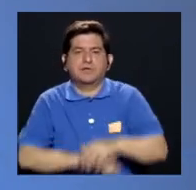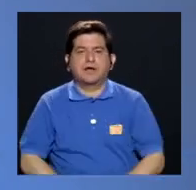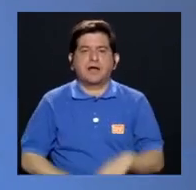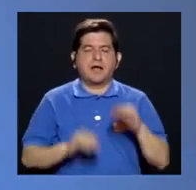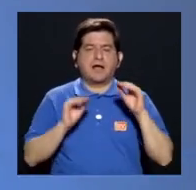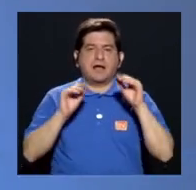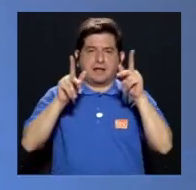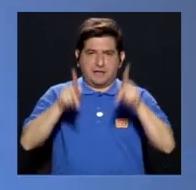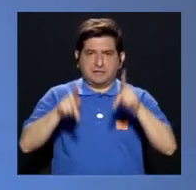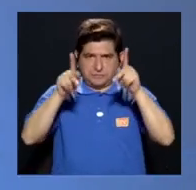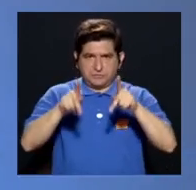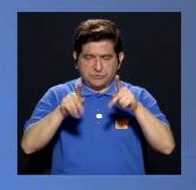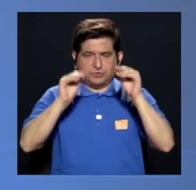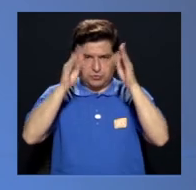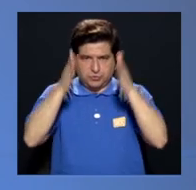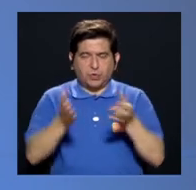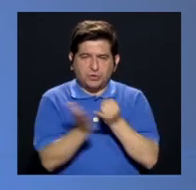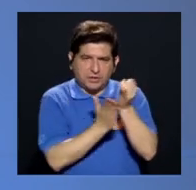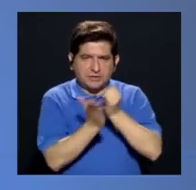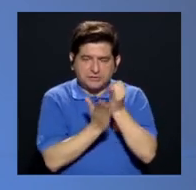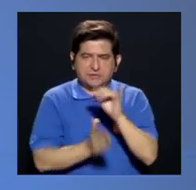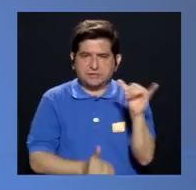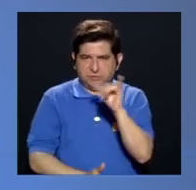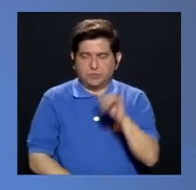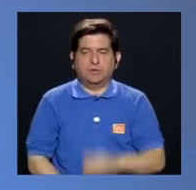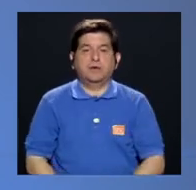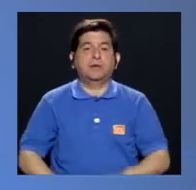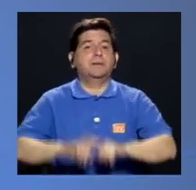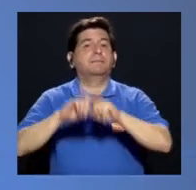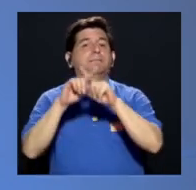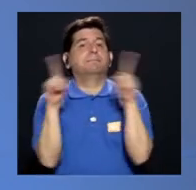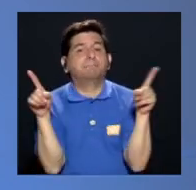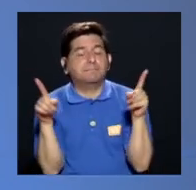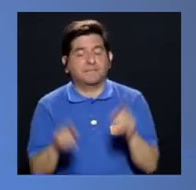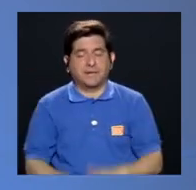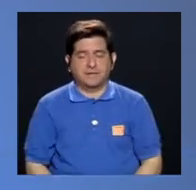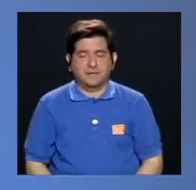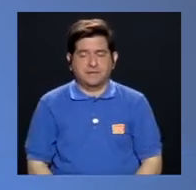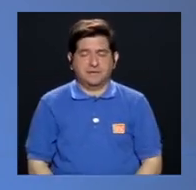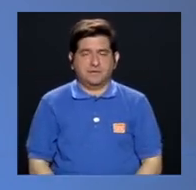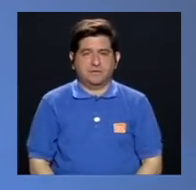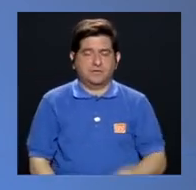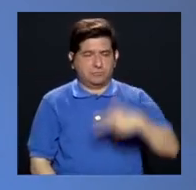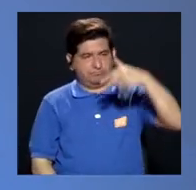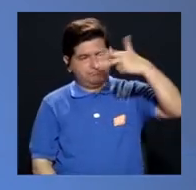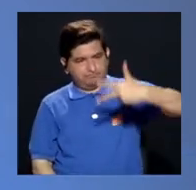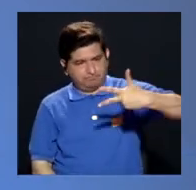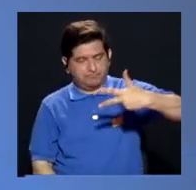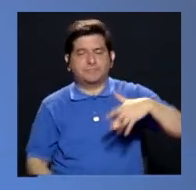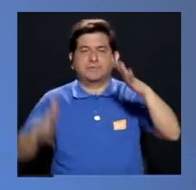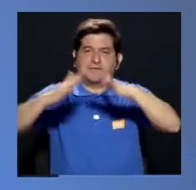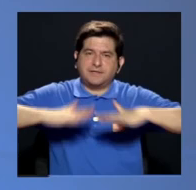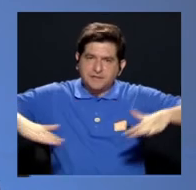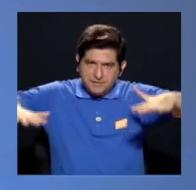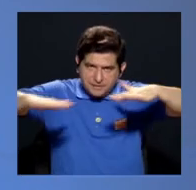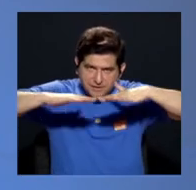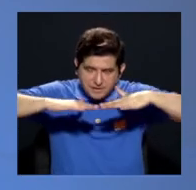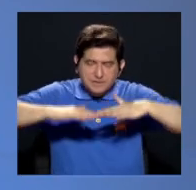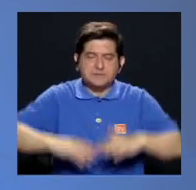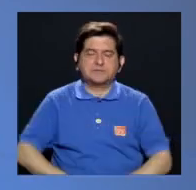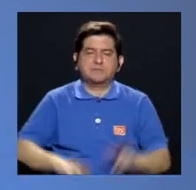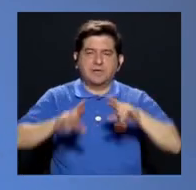la docencia y la investigación, pero también se han convertido en un espacio